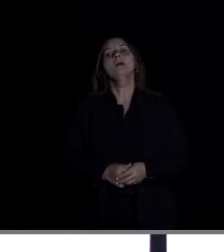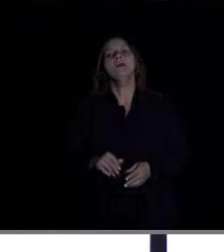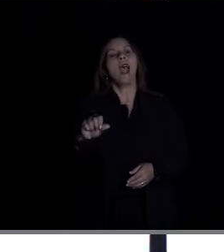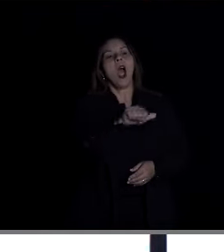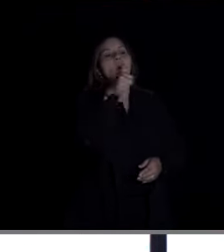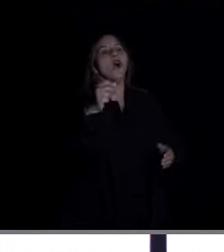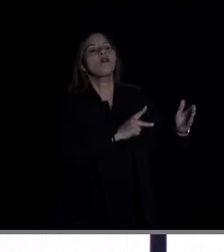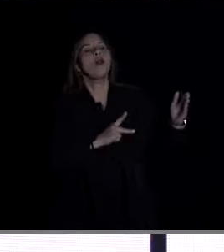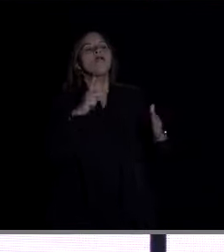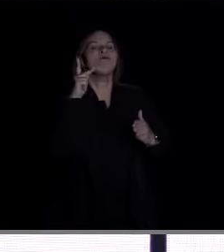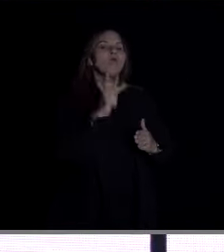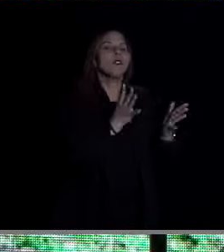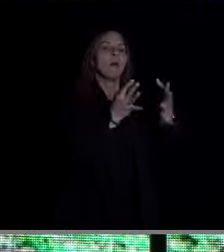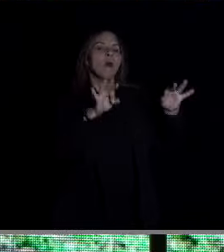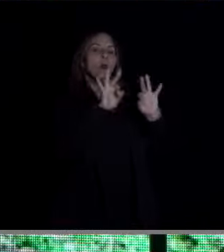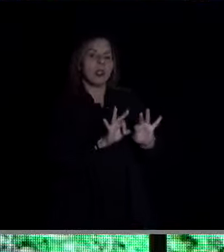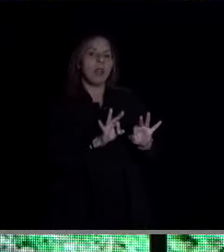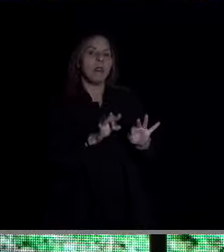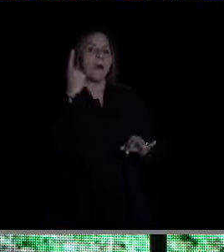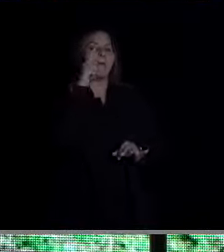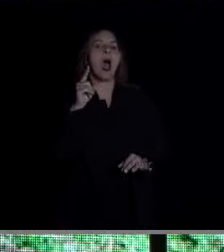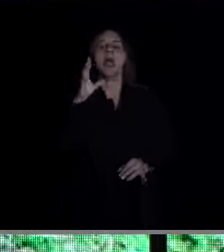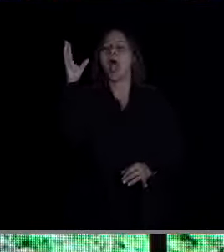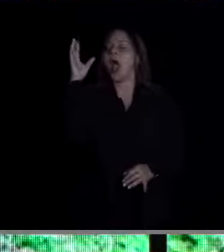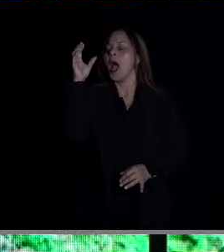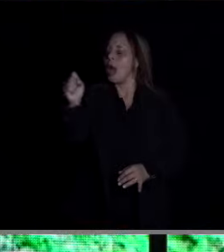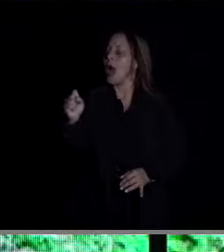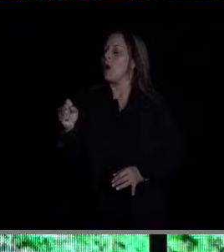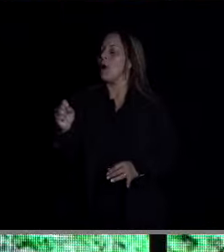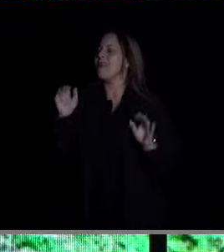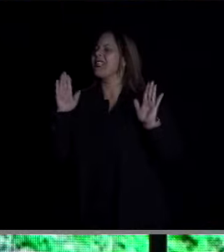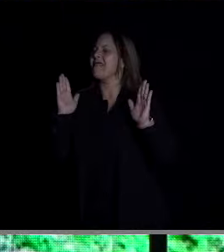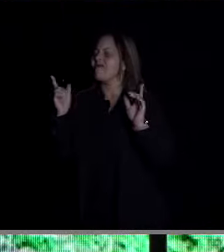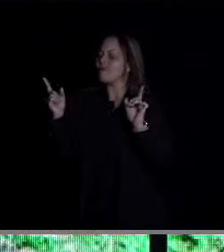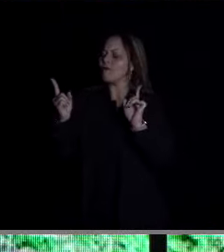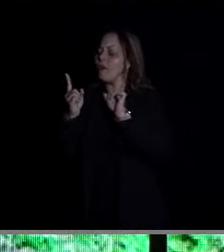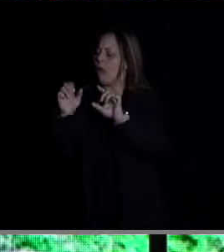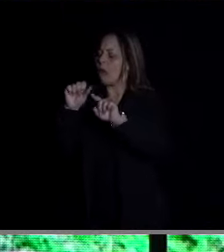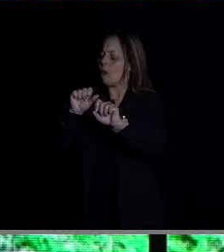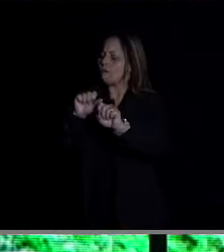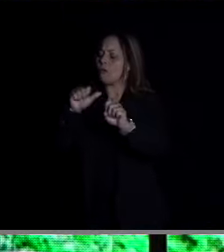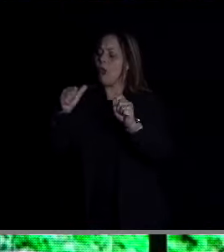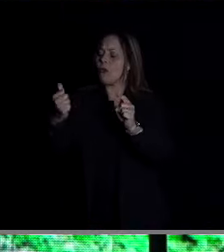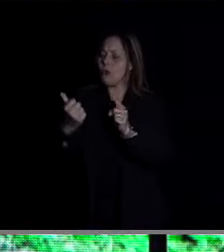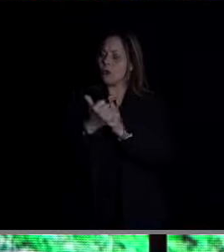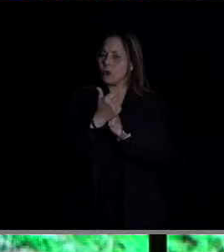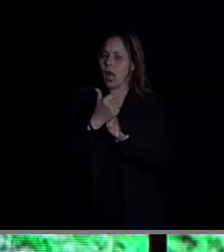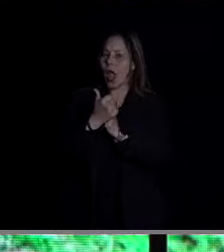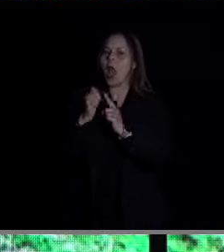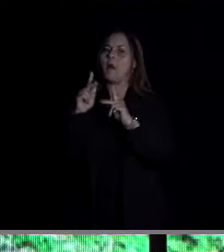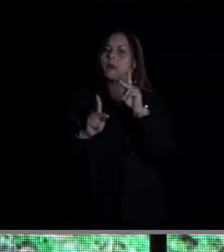Otro proyecto de gran relevancia para el municipio de Caguas por el impacto social y el beneficio en calidad de vida a los residentes de la urbanización de